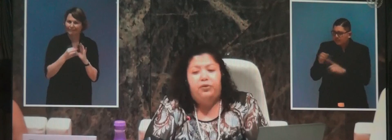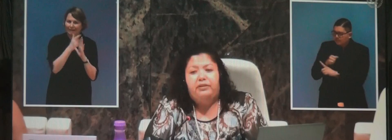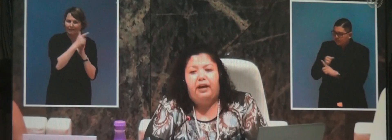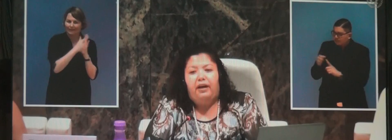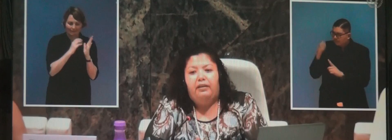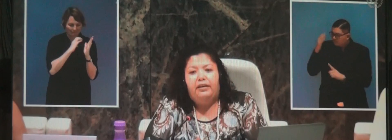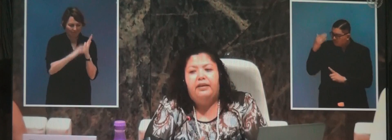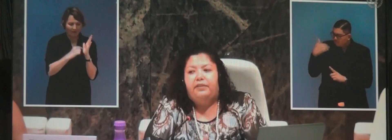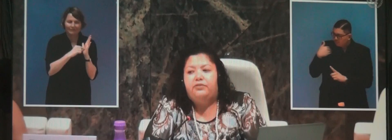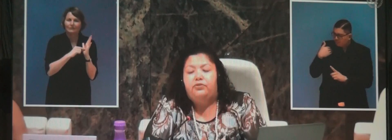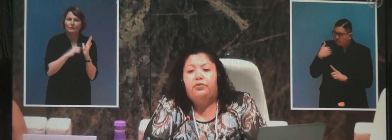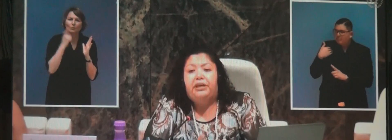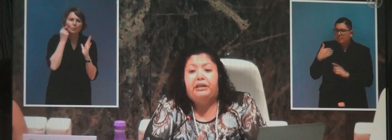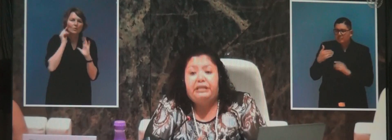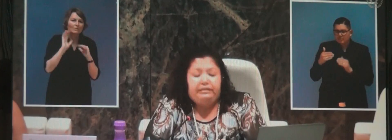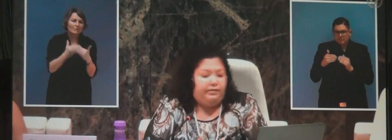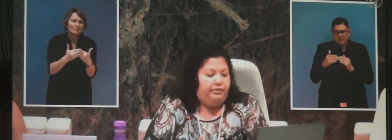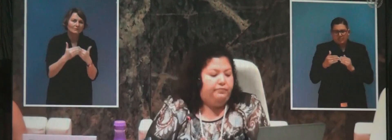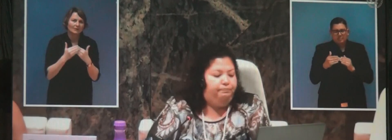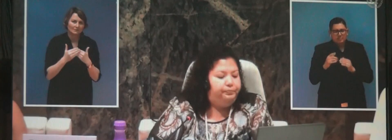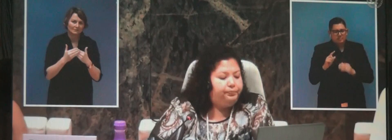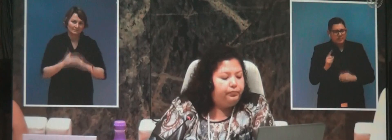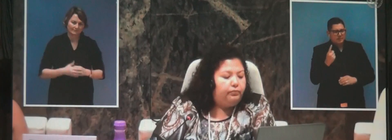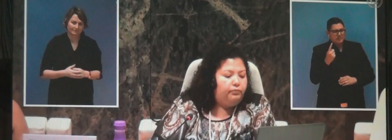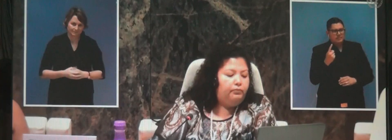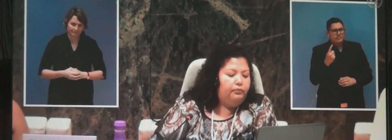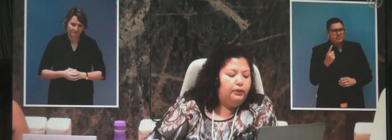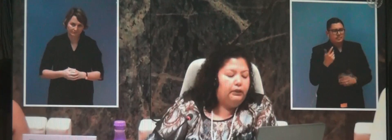y prioridad de atención en crisis.